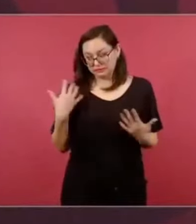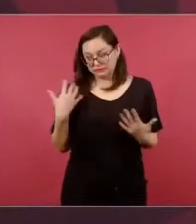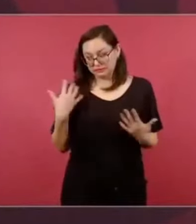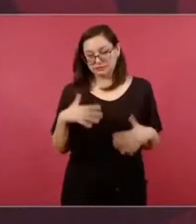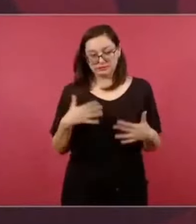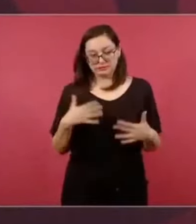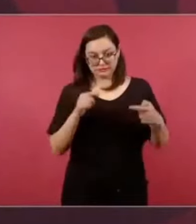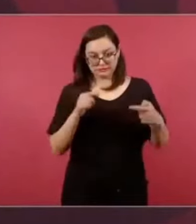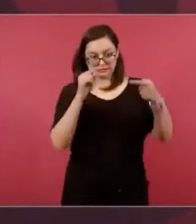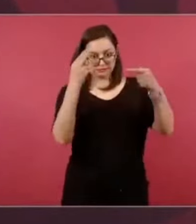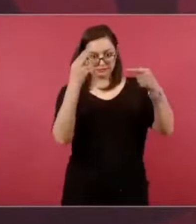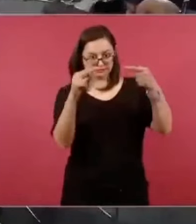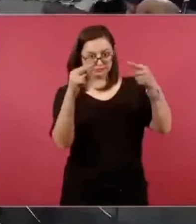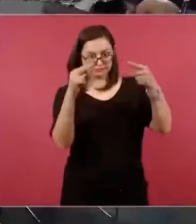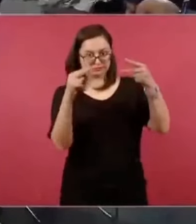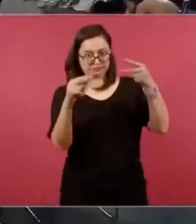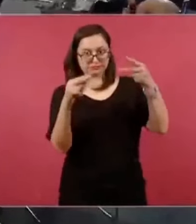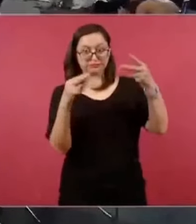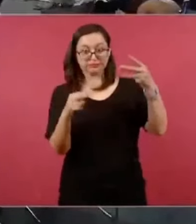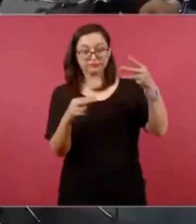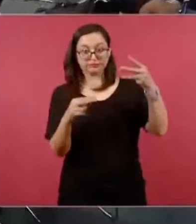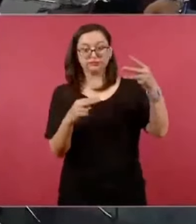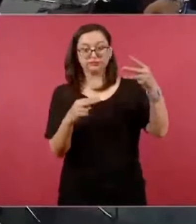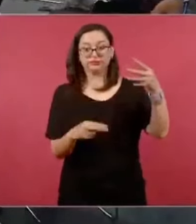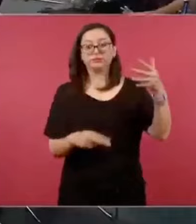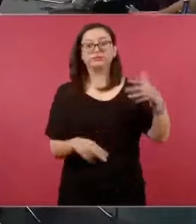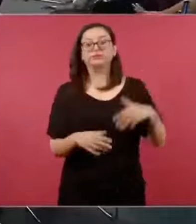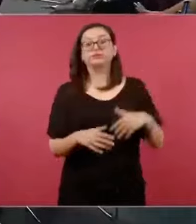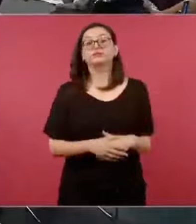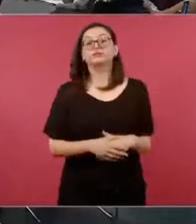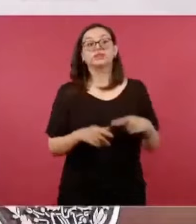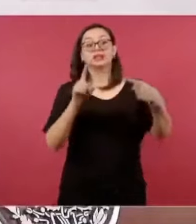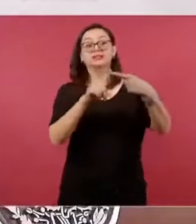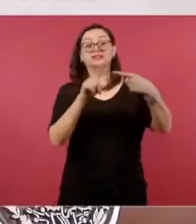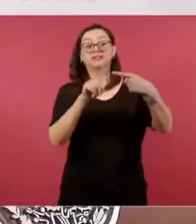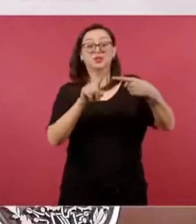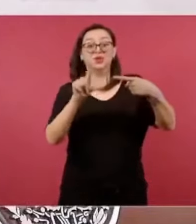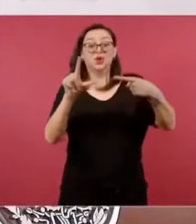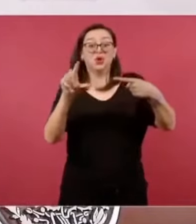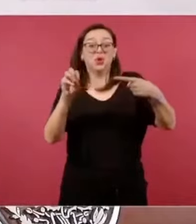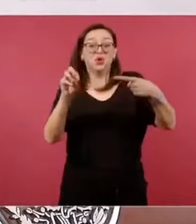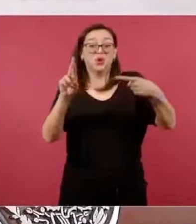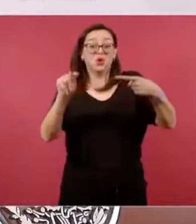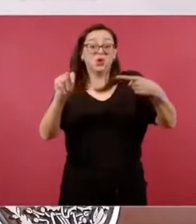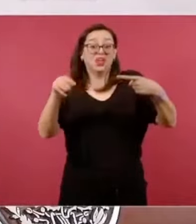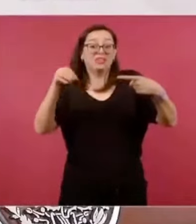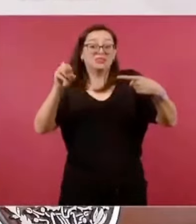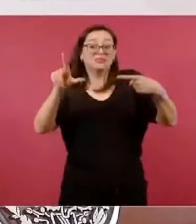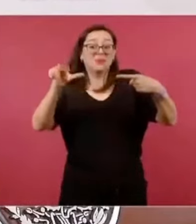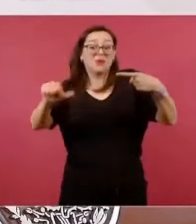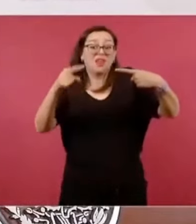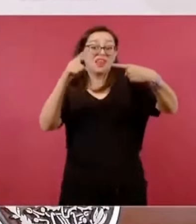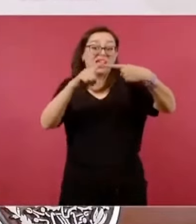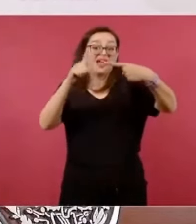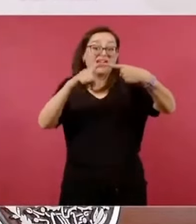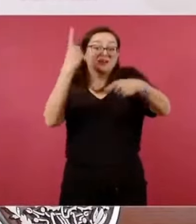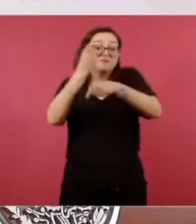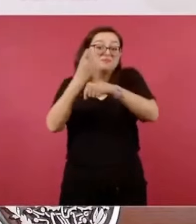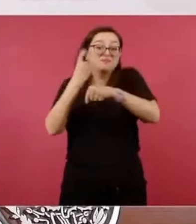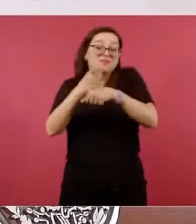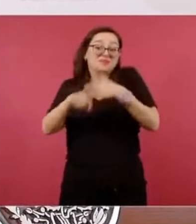uno por uno. Ah, ya me acuerdo. Empieza, creo que Loret de Mola. Sí, no, no, pero. Sí.